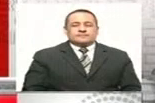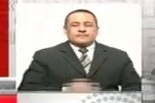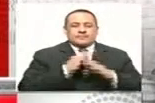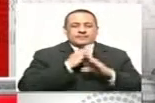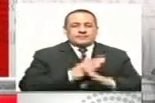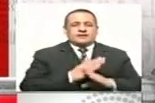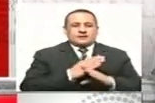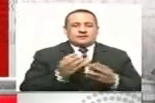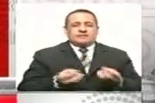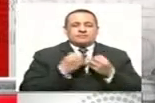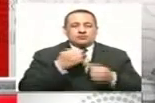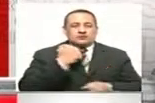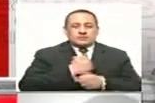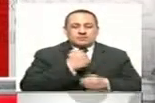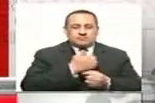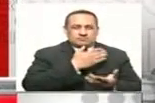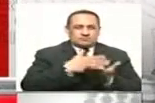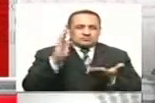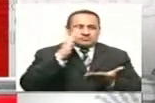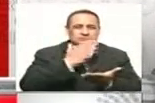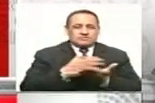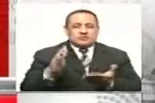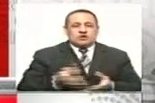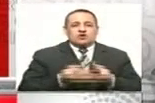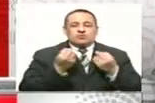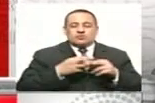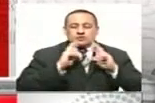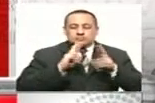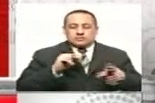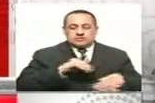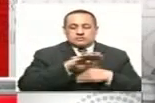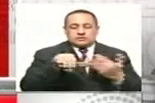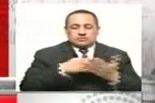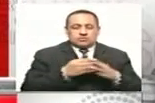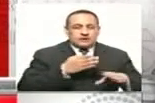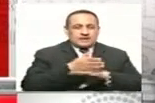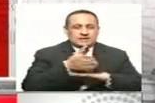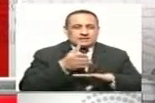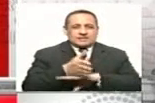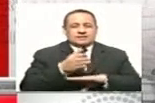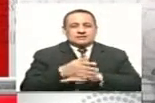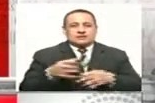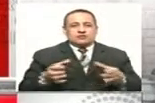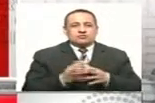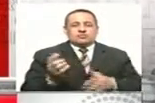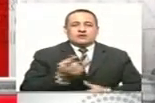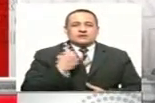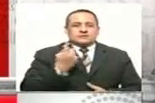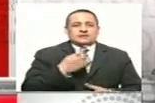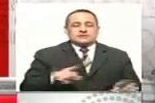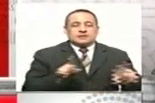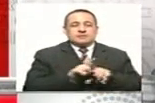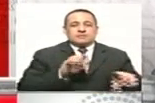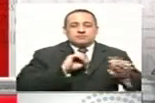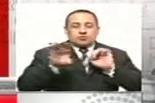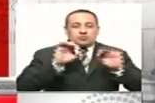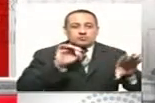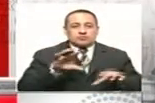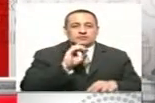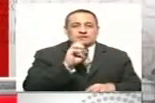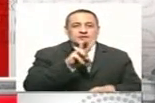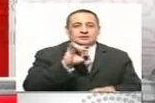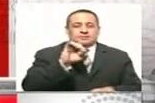evitada por acciones de erradicación como resultado de las intervenciones institucionales promovidas por